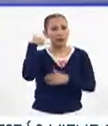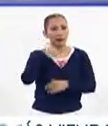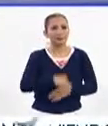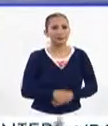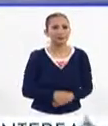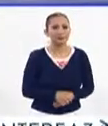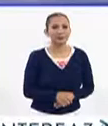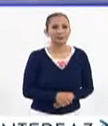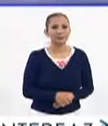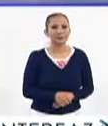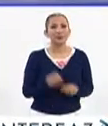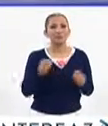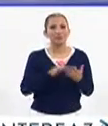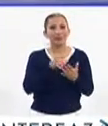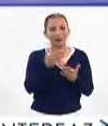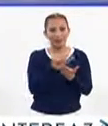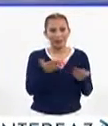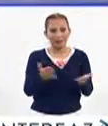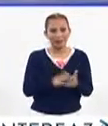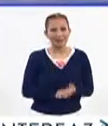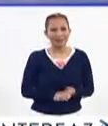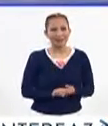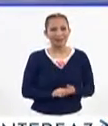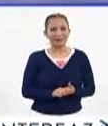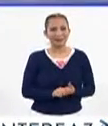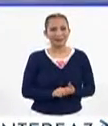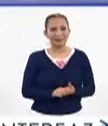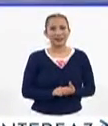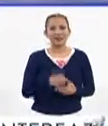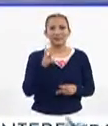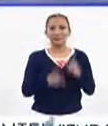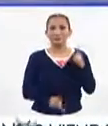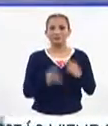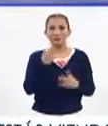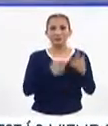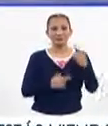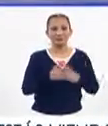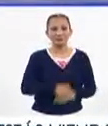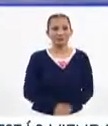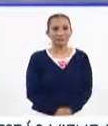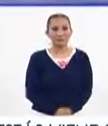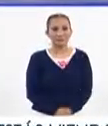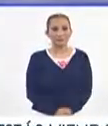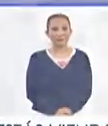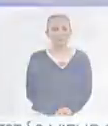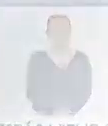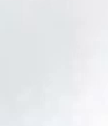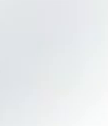Guadalajara. Muchas gracias a ustedes. Al contrario, gracias. Vamos a hacer una breve pausa, regresamos.